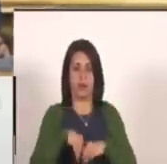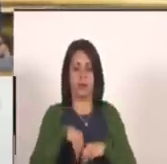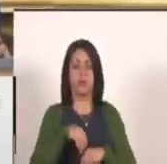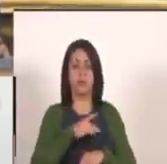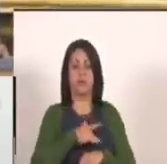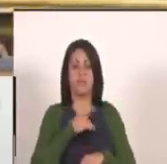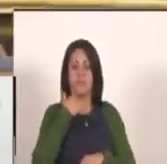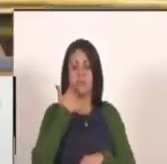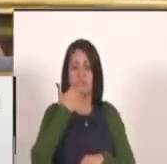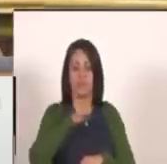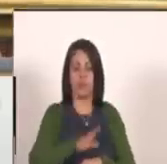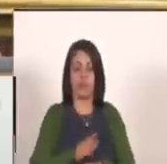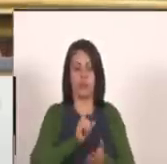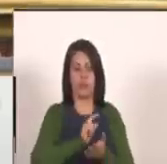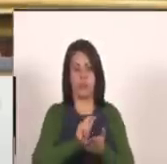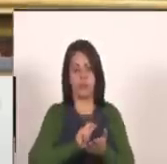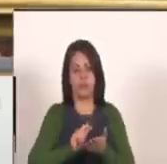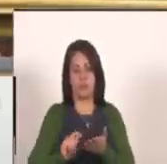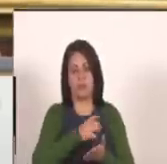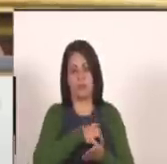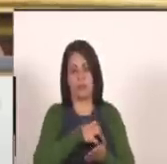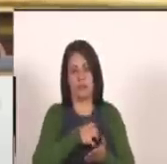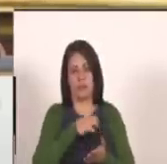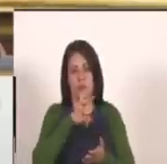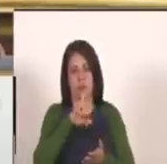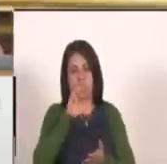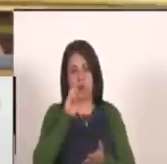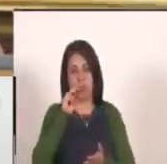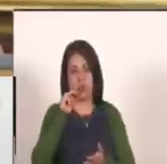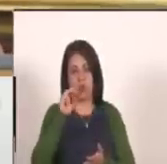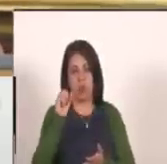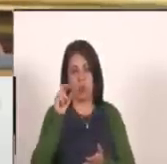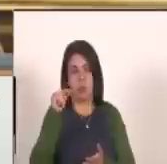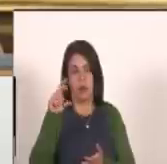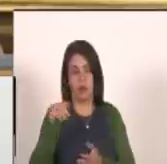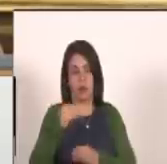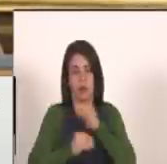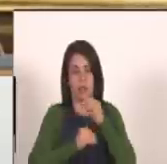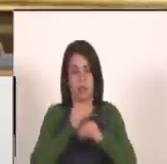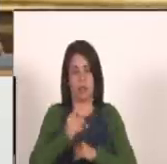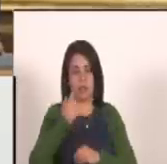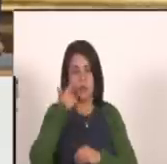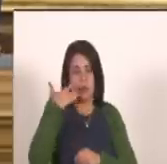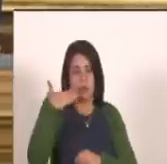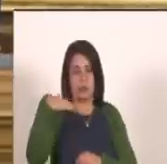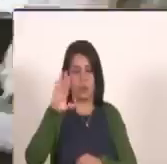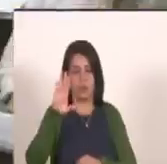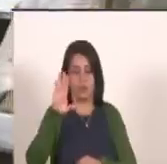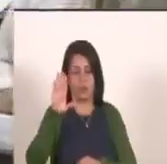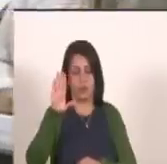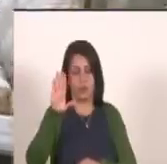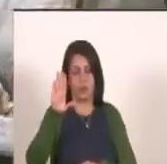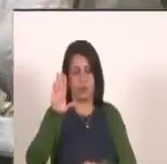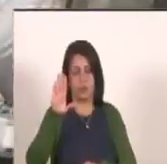por el sensible fallecimiento del dramaturgo Román Chalbó, sírvanse manifestarlo con la señal de costumbre.